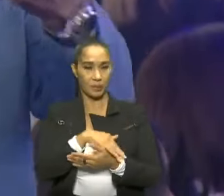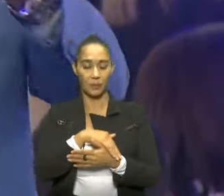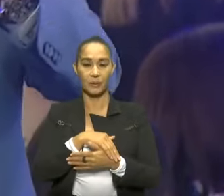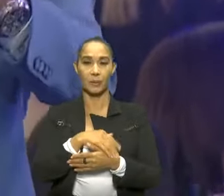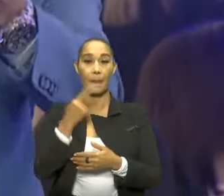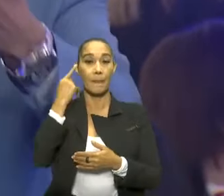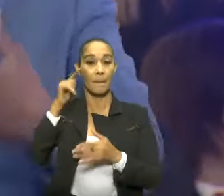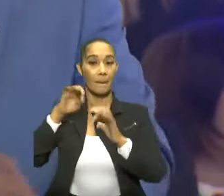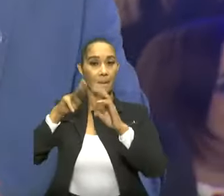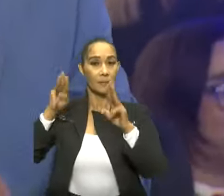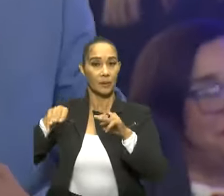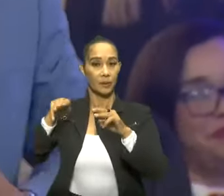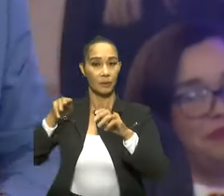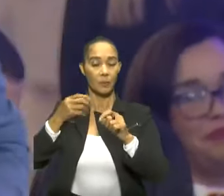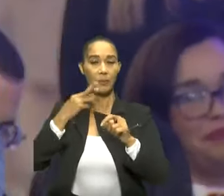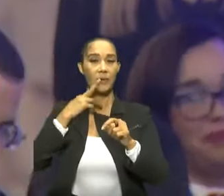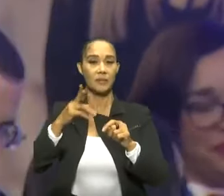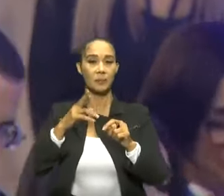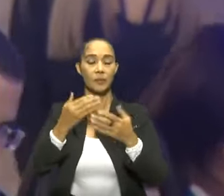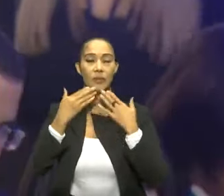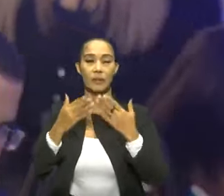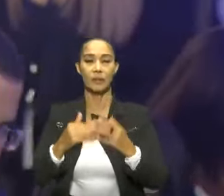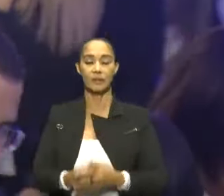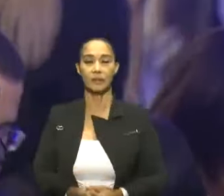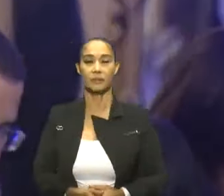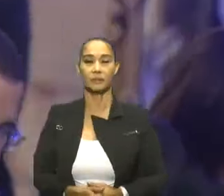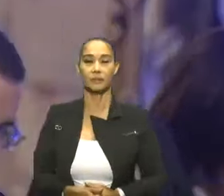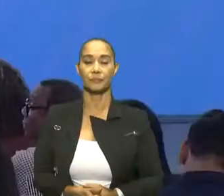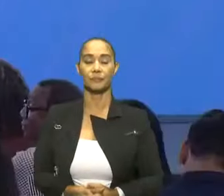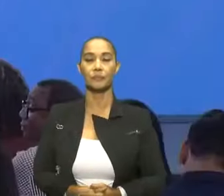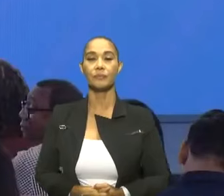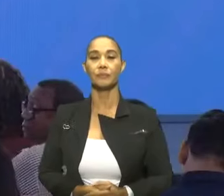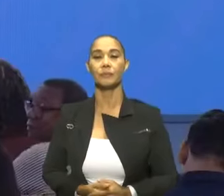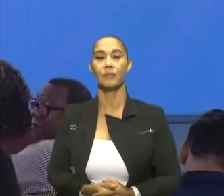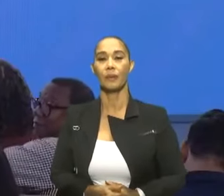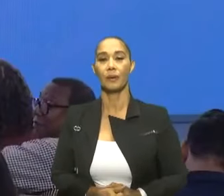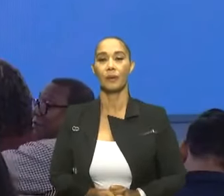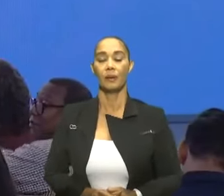creo que el ministro que me puede contestar esa pregunta, presidente. Gracias.